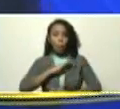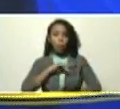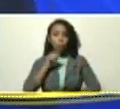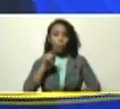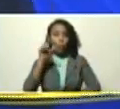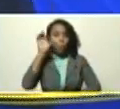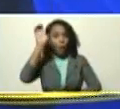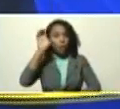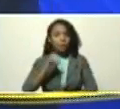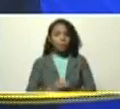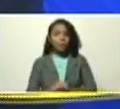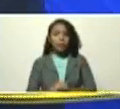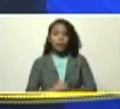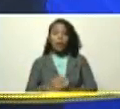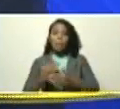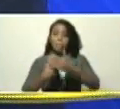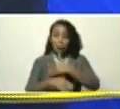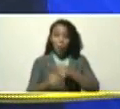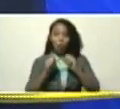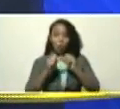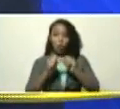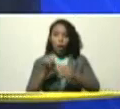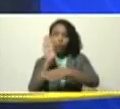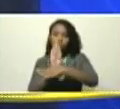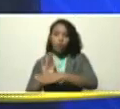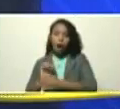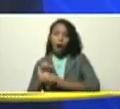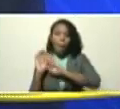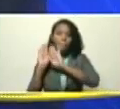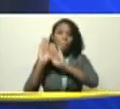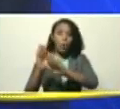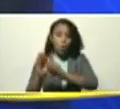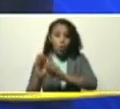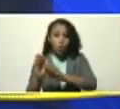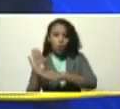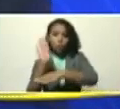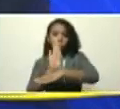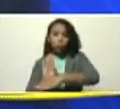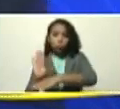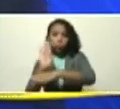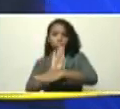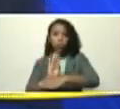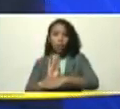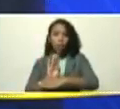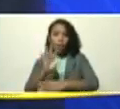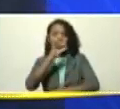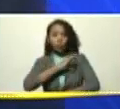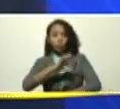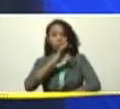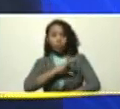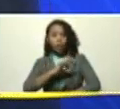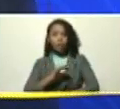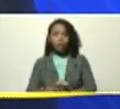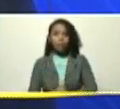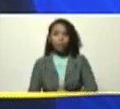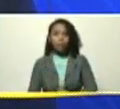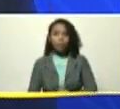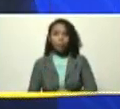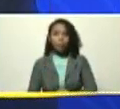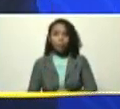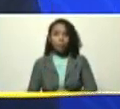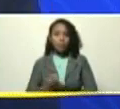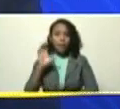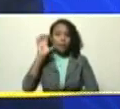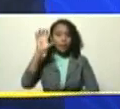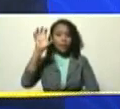y vamos a seguir protegiendo y apoyándoles en la protección de soberanía del